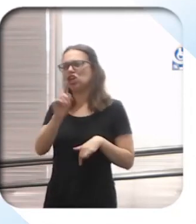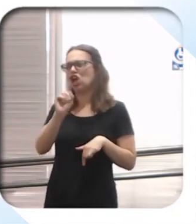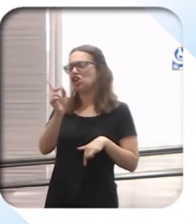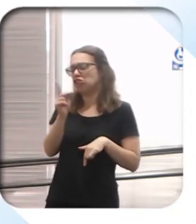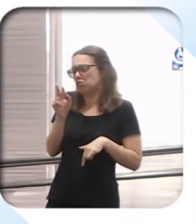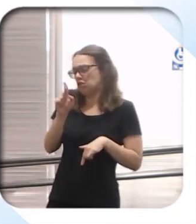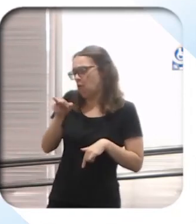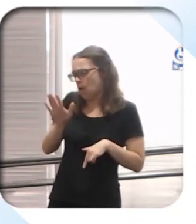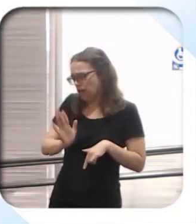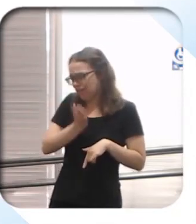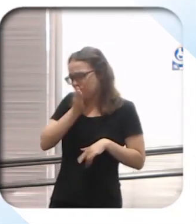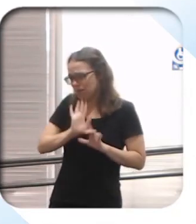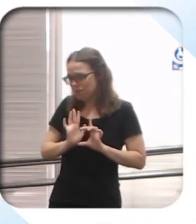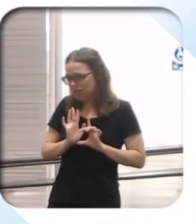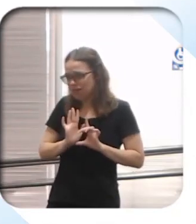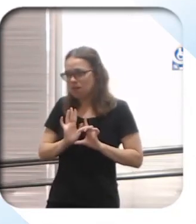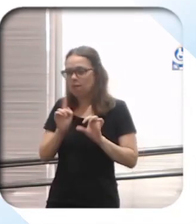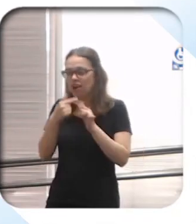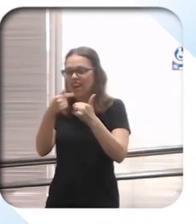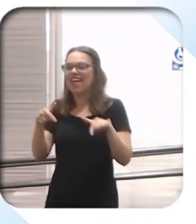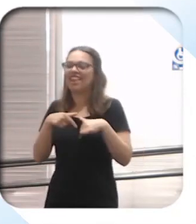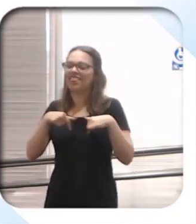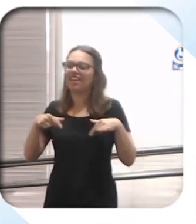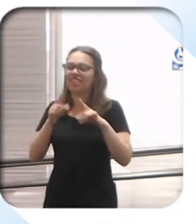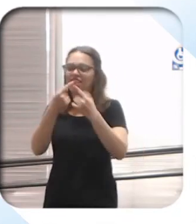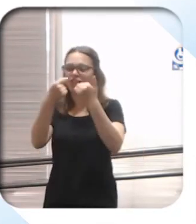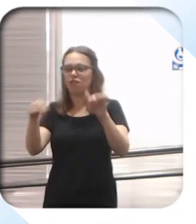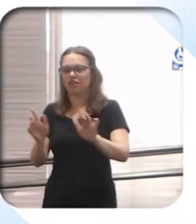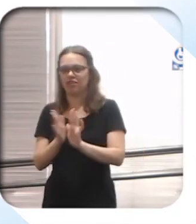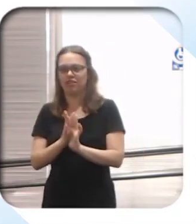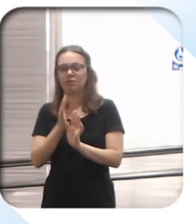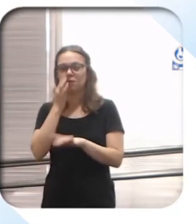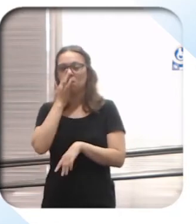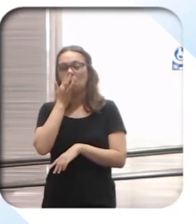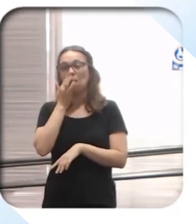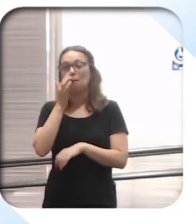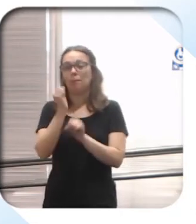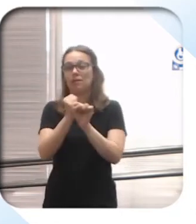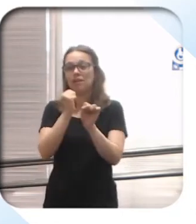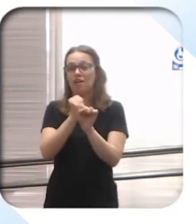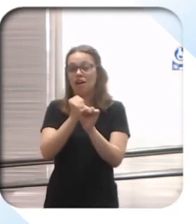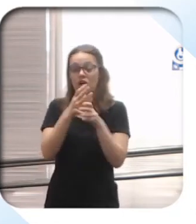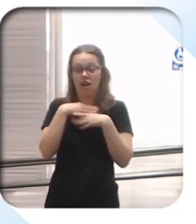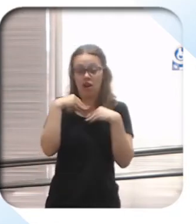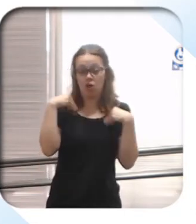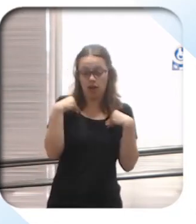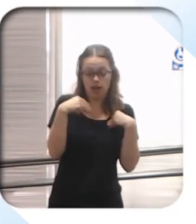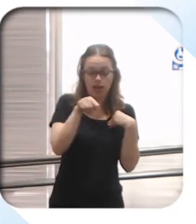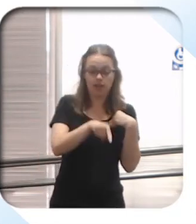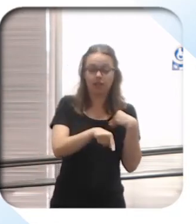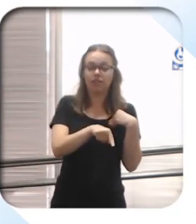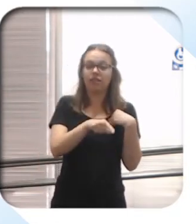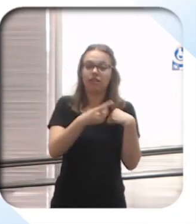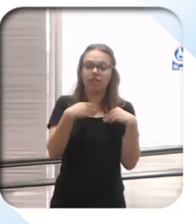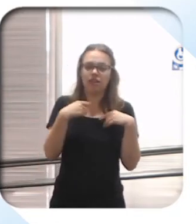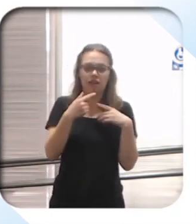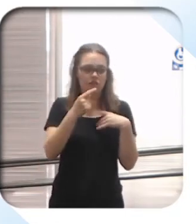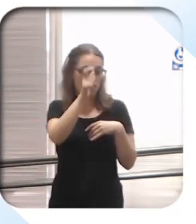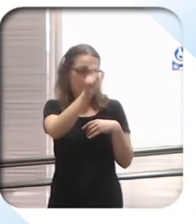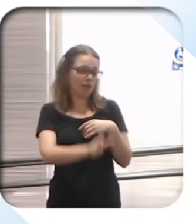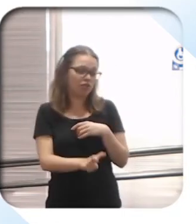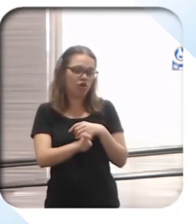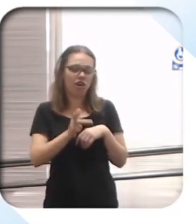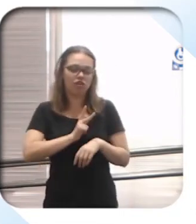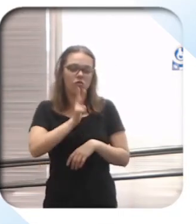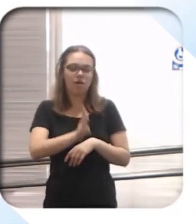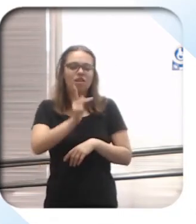tema es que yo quiero transmitir algunos conceptos. El haber trabajado en Roosevelt a mí me dio la posibilidad de ver seres humanos y no